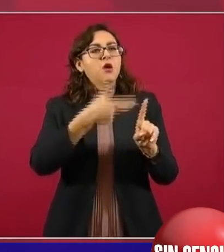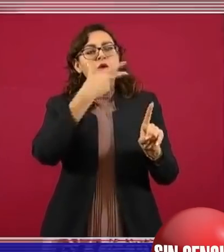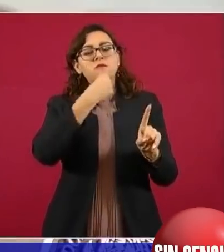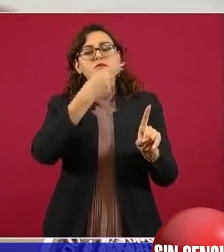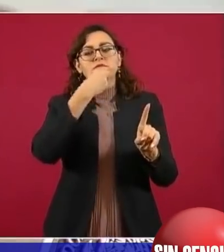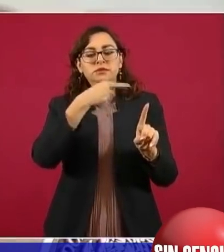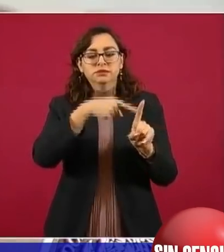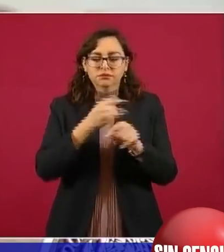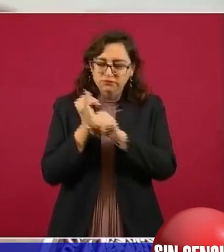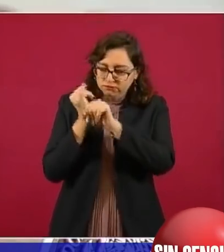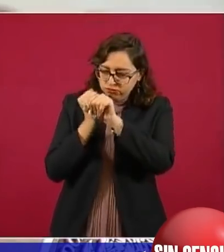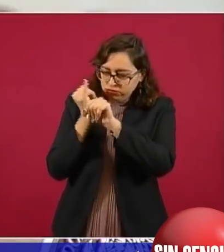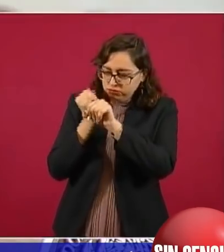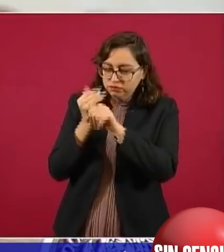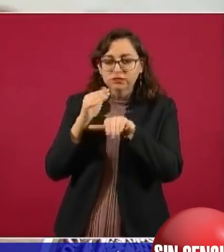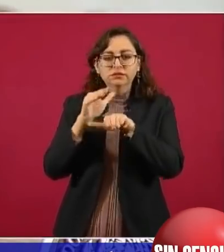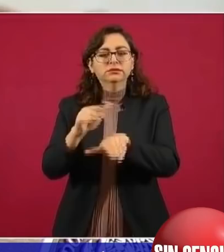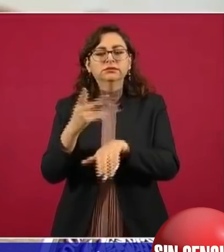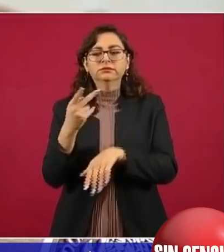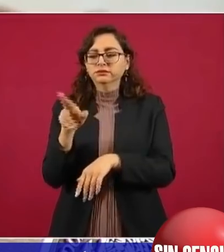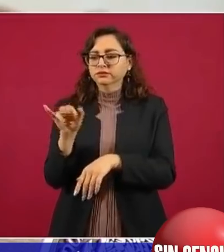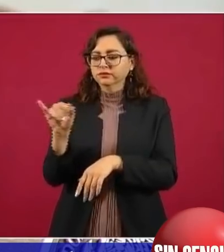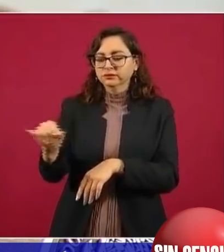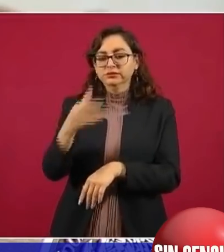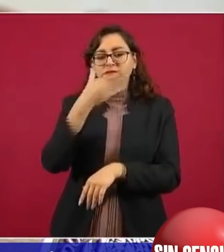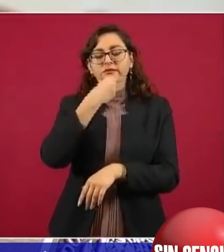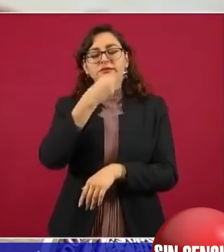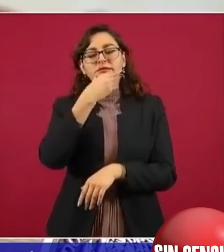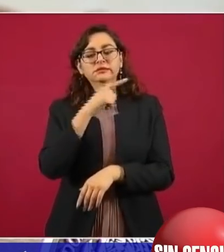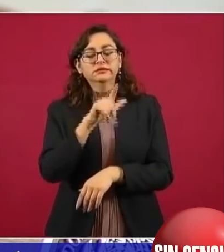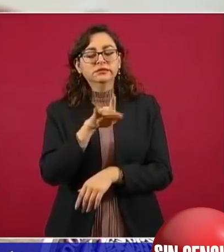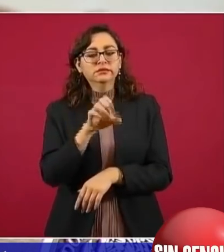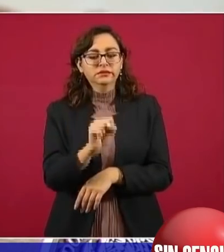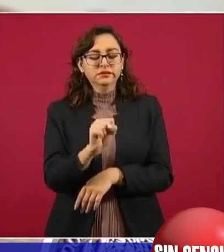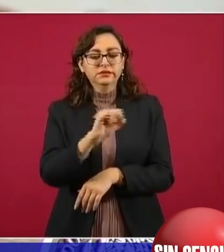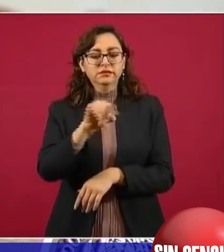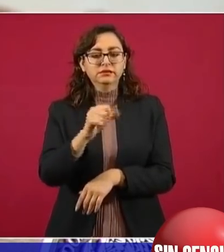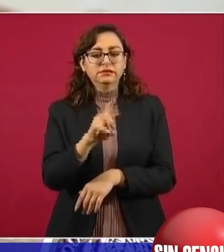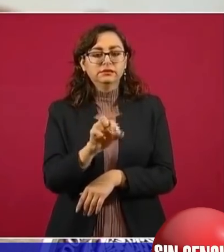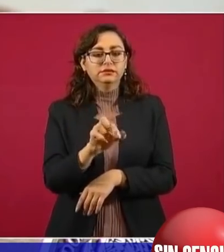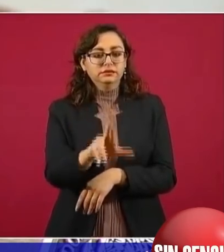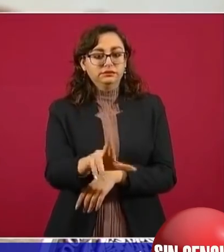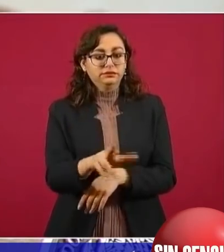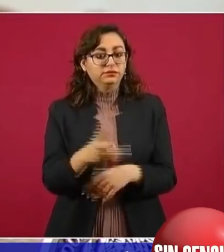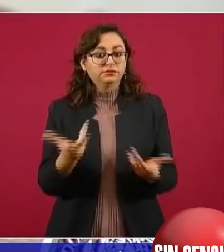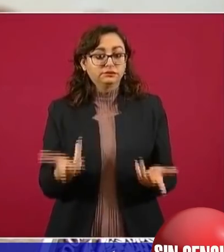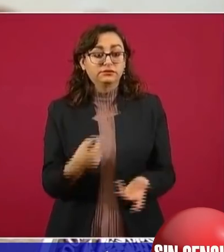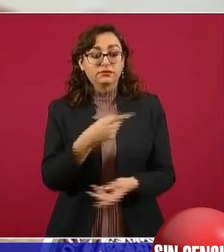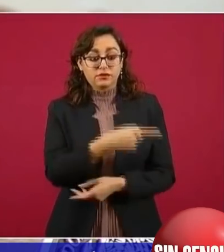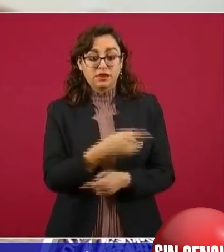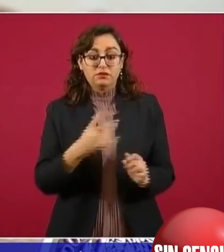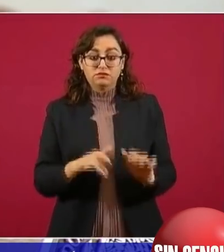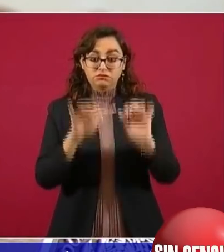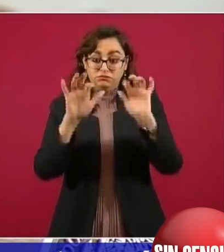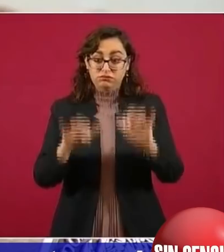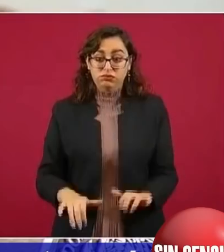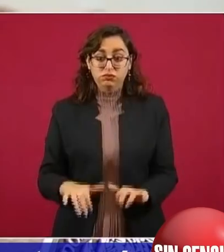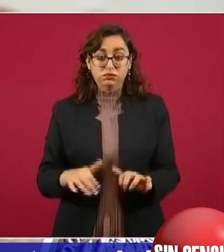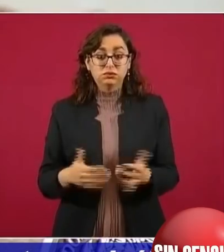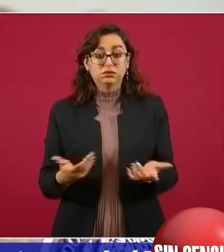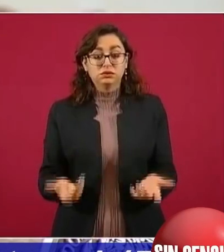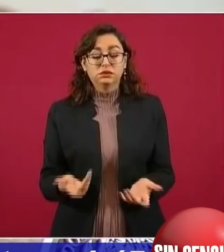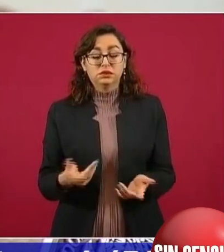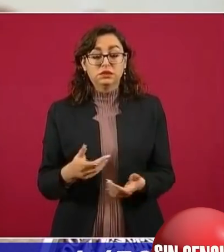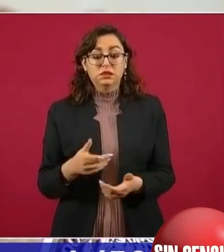del PRI, Luis Javier Garrido. Es una tesis de doctorado en